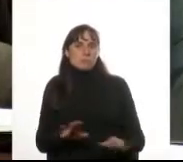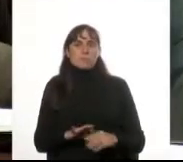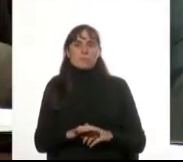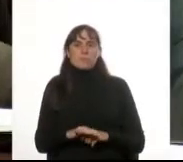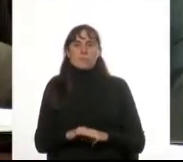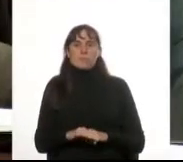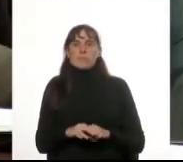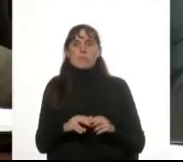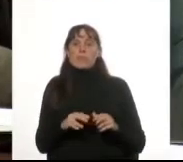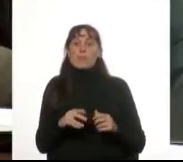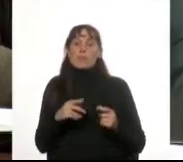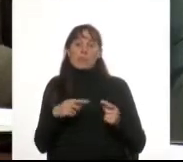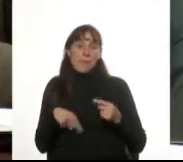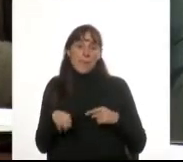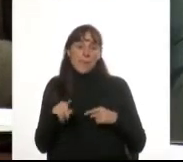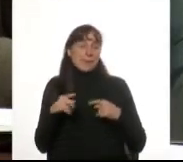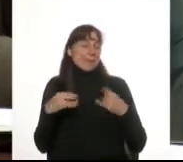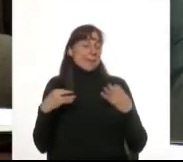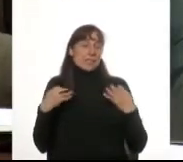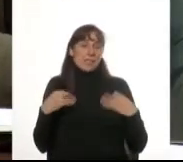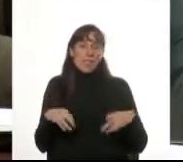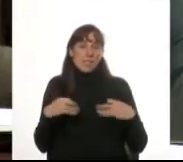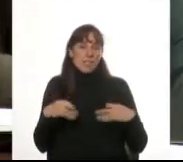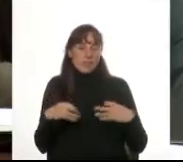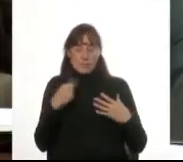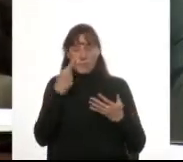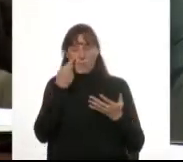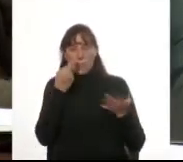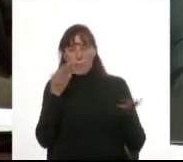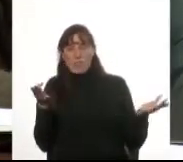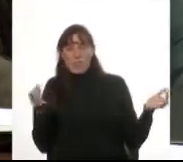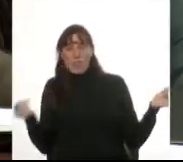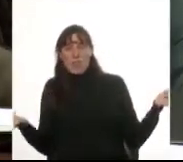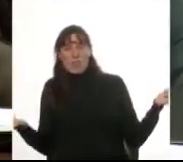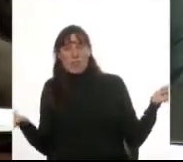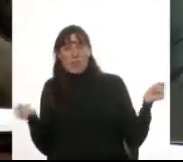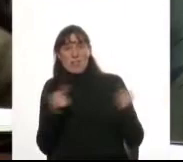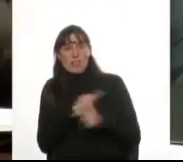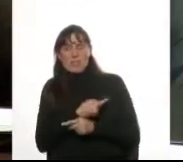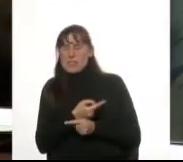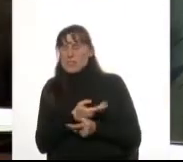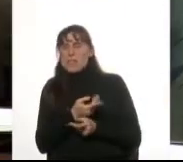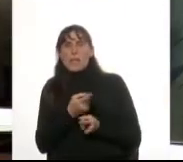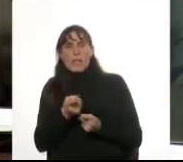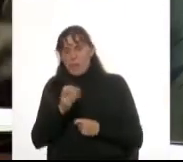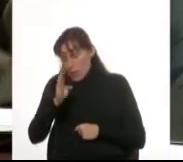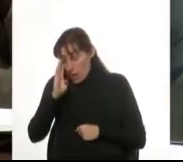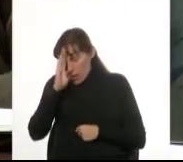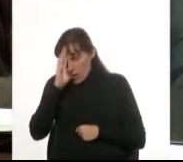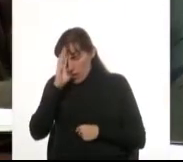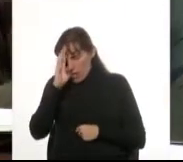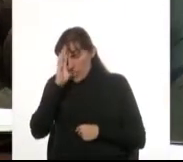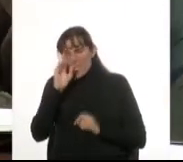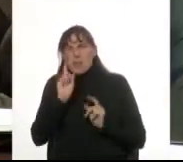Pero la realidad nos demostró lo contrario. Tuvimos que aprender con dolor